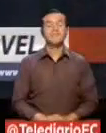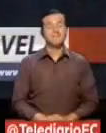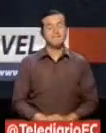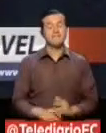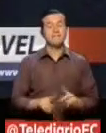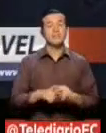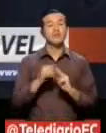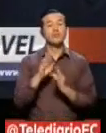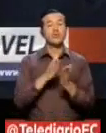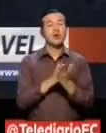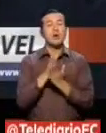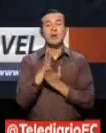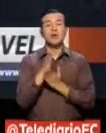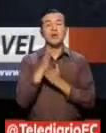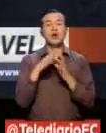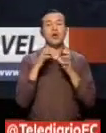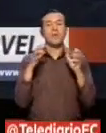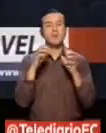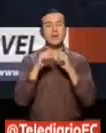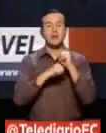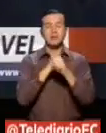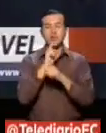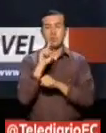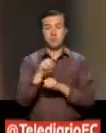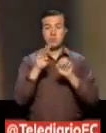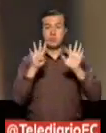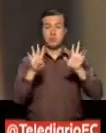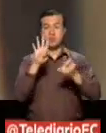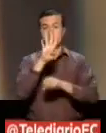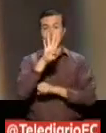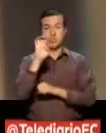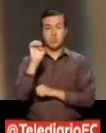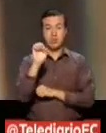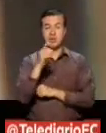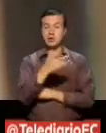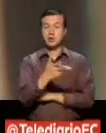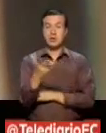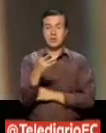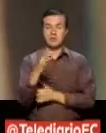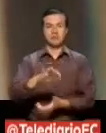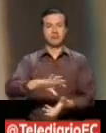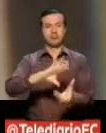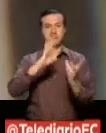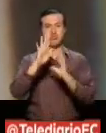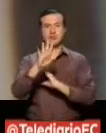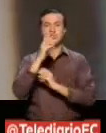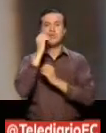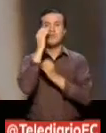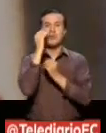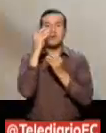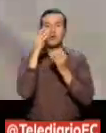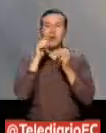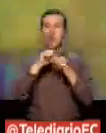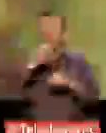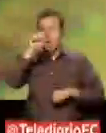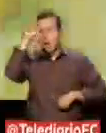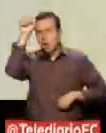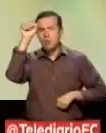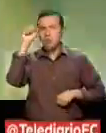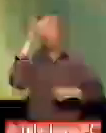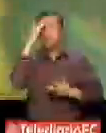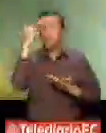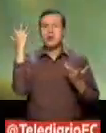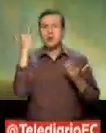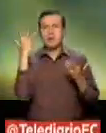Comenzó su carrera del cómic en la década de 1940 y se le atribuye la revolucionaria narración de superhéroes al co-crear